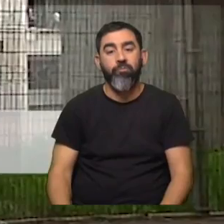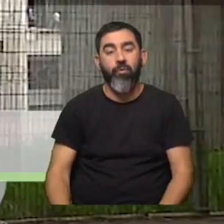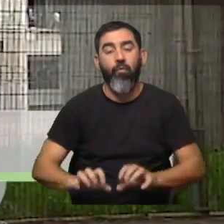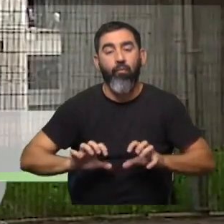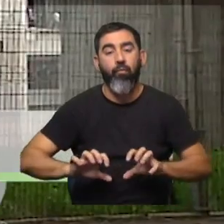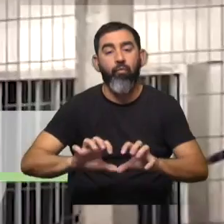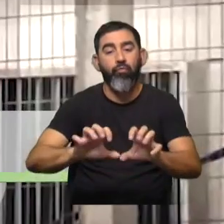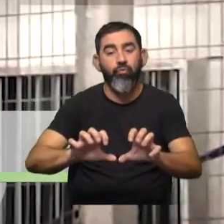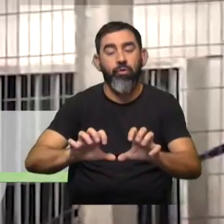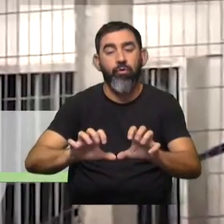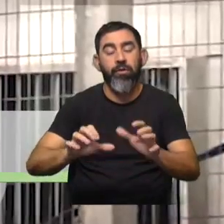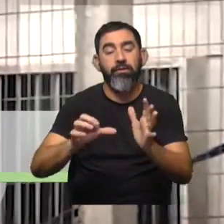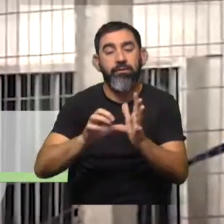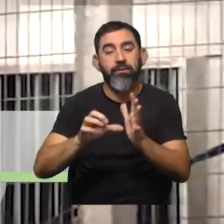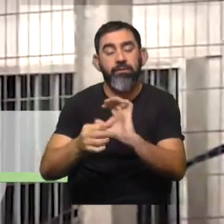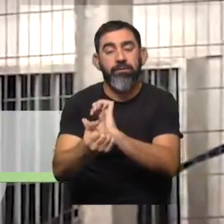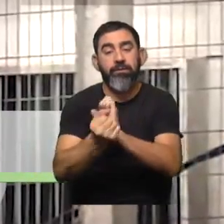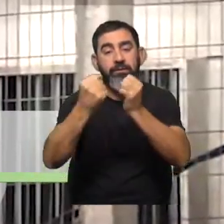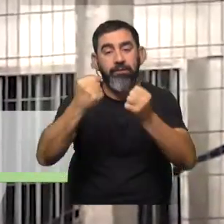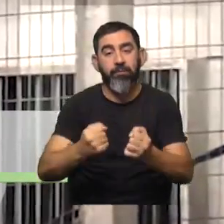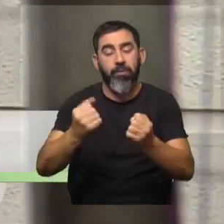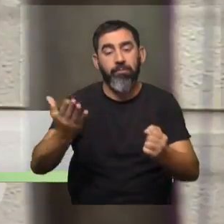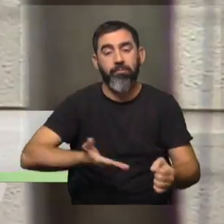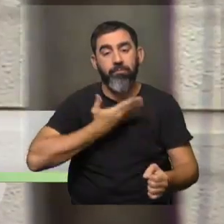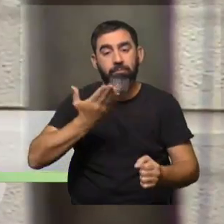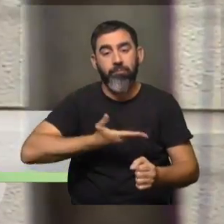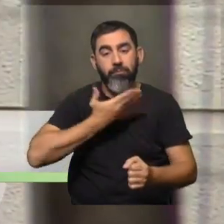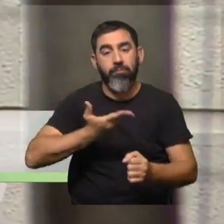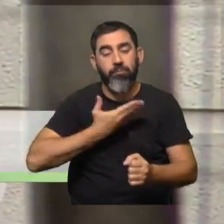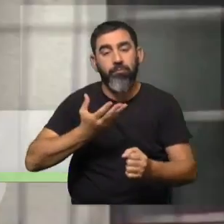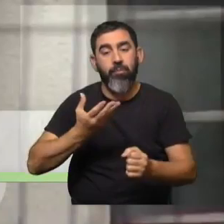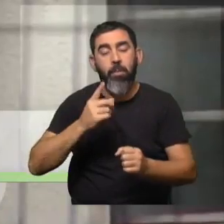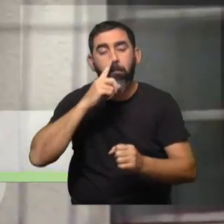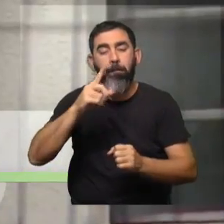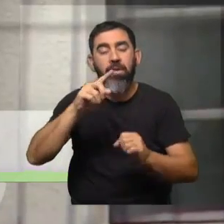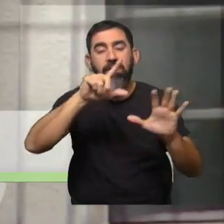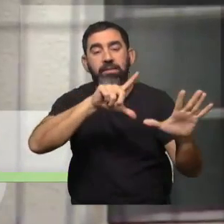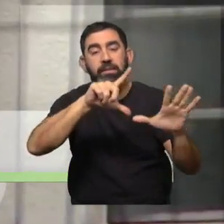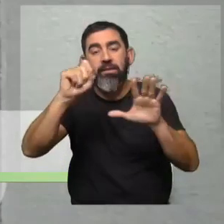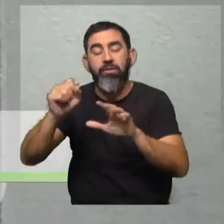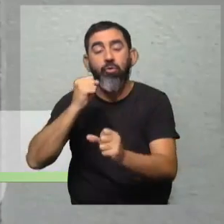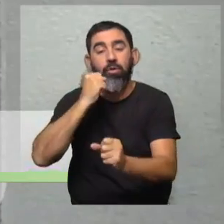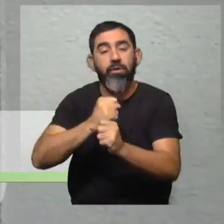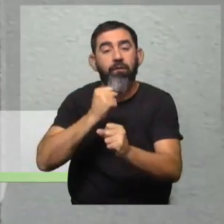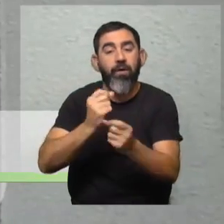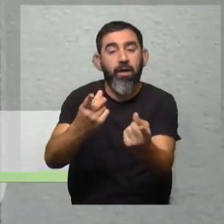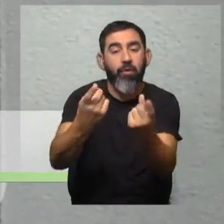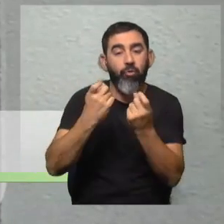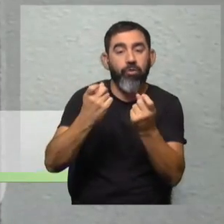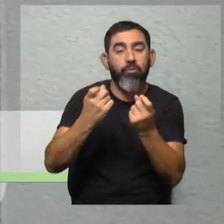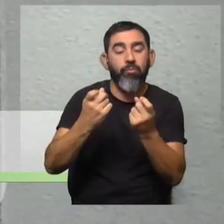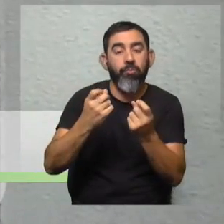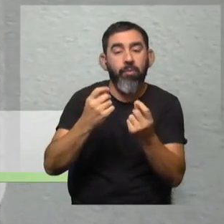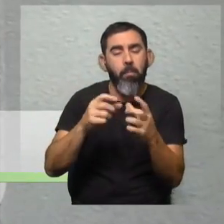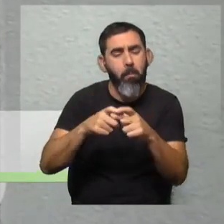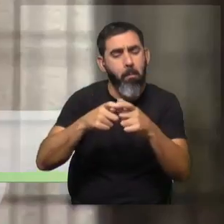funcionarios civiles del sistema penitenciario reclamaron el ingreso de unos 1700 trabajadores para atender